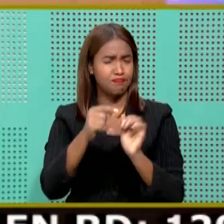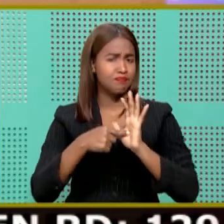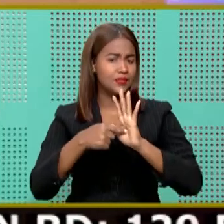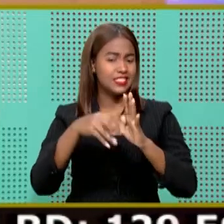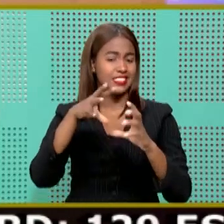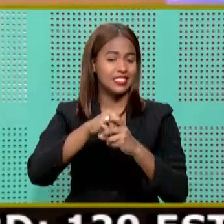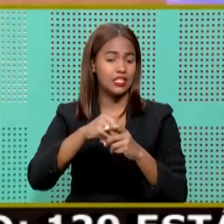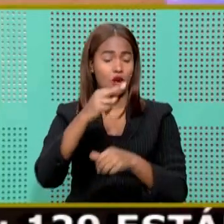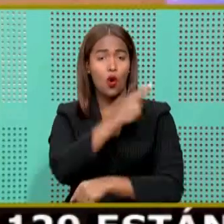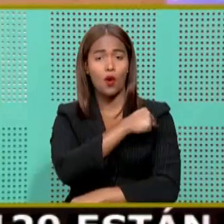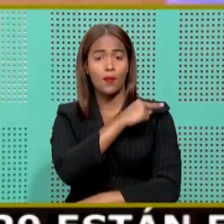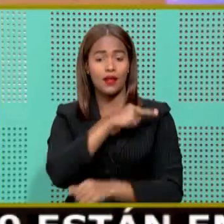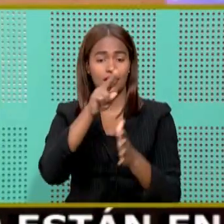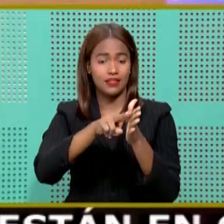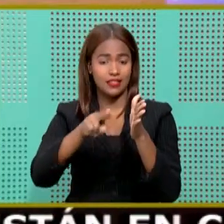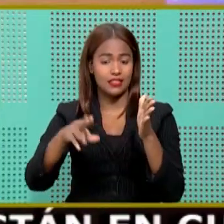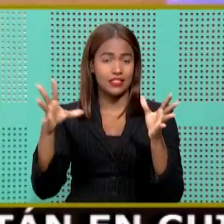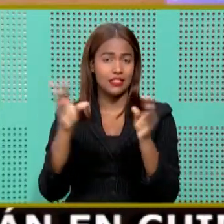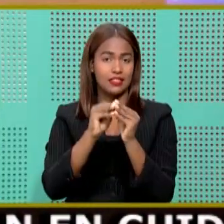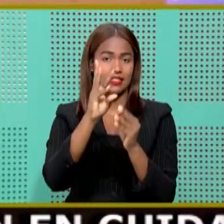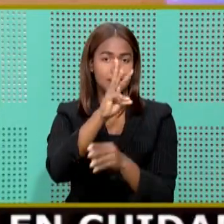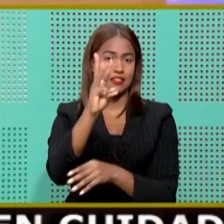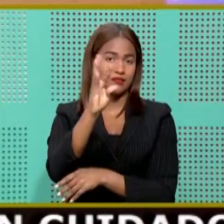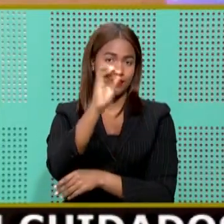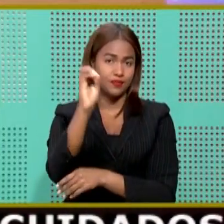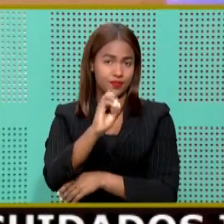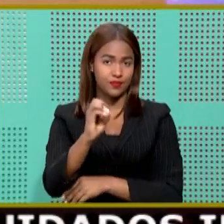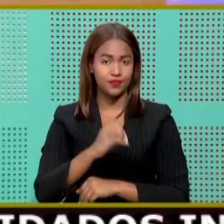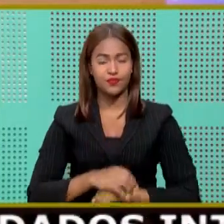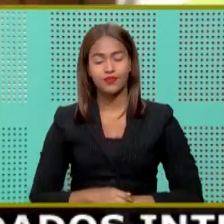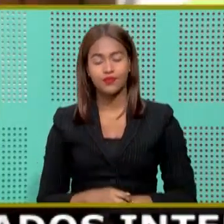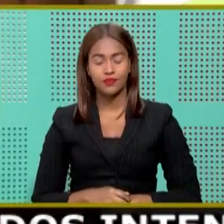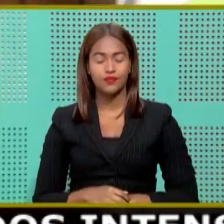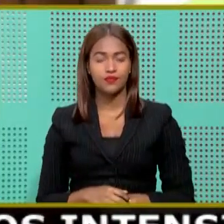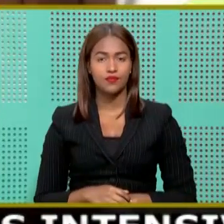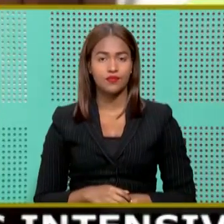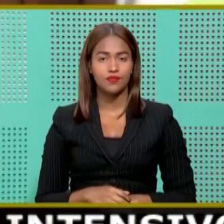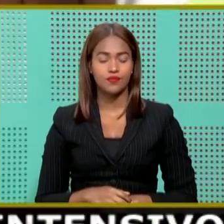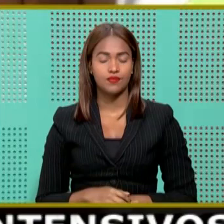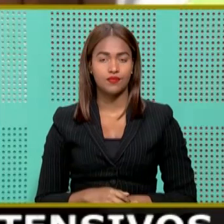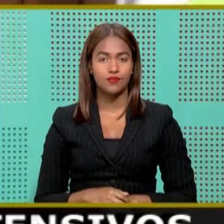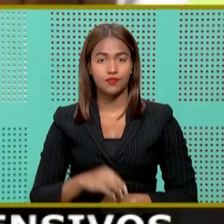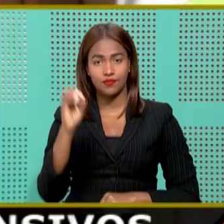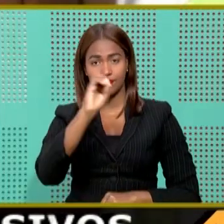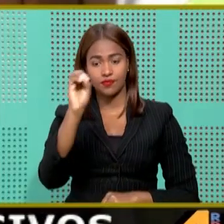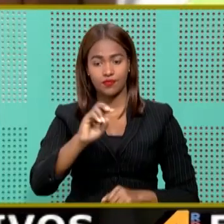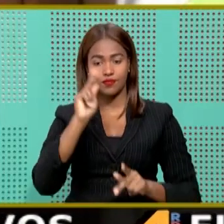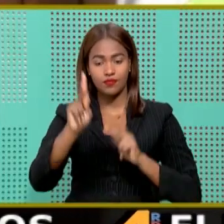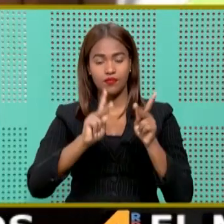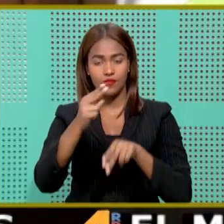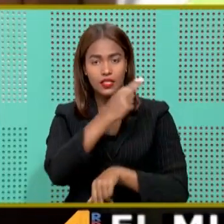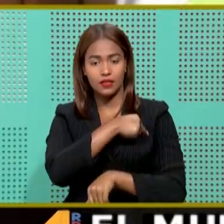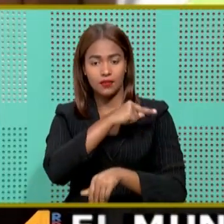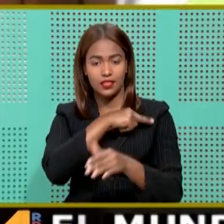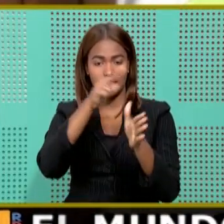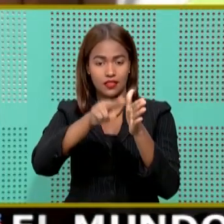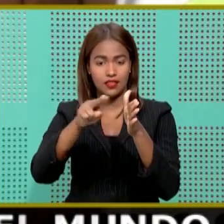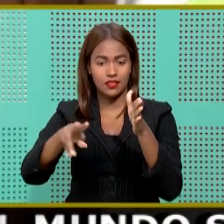representa una ocupación hospitalaria de 66%. Contamos más. Que la tasa de ocupación hospitalaria se sitúa en el día de